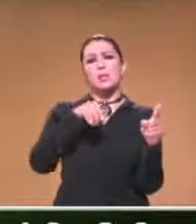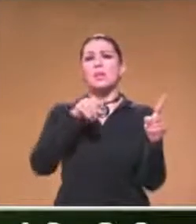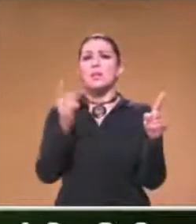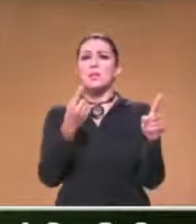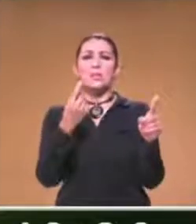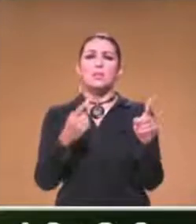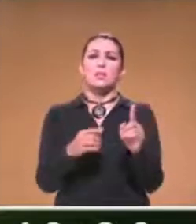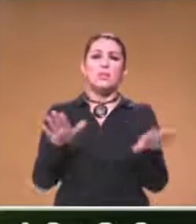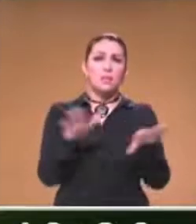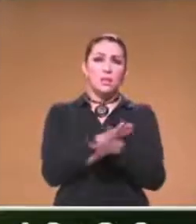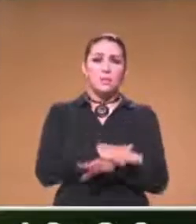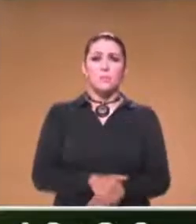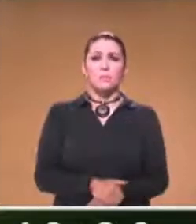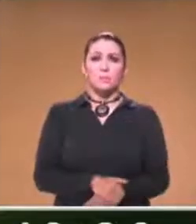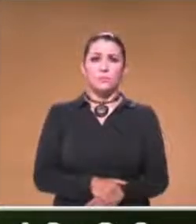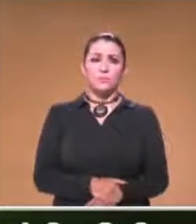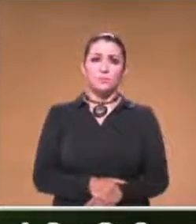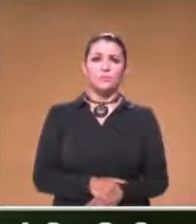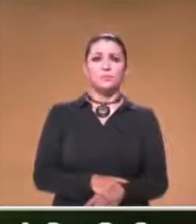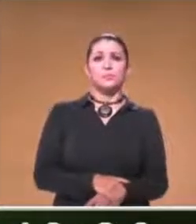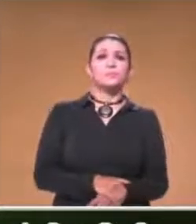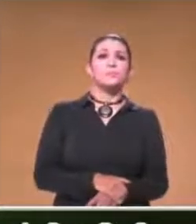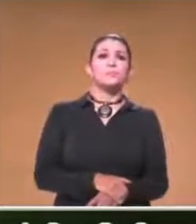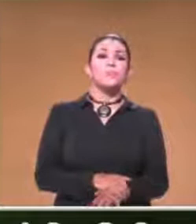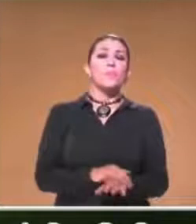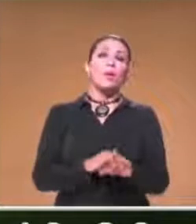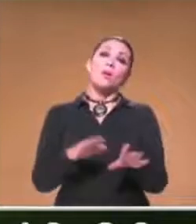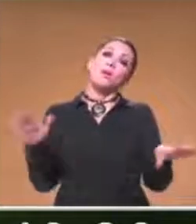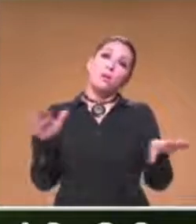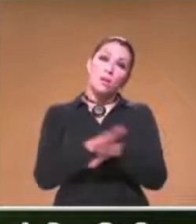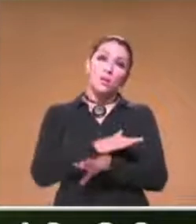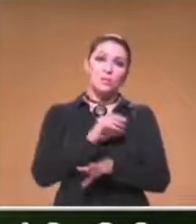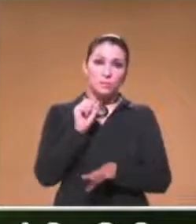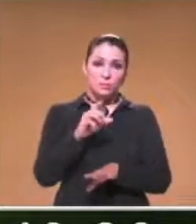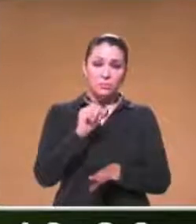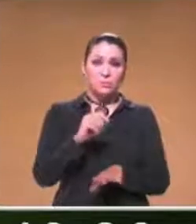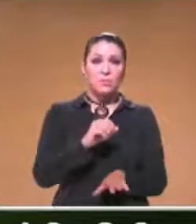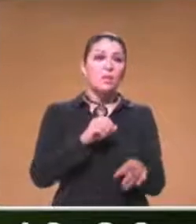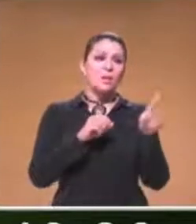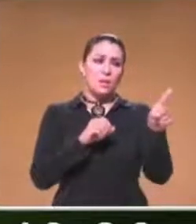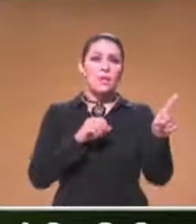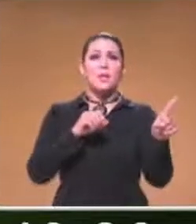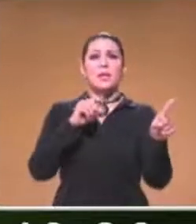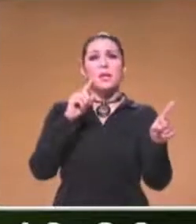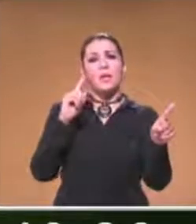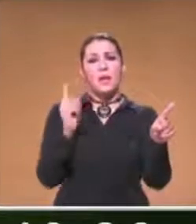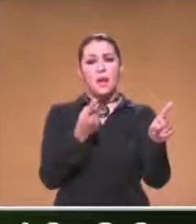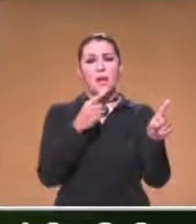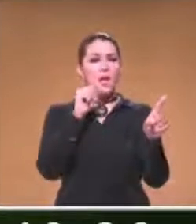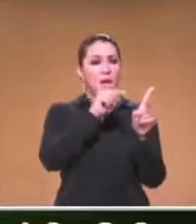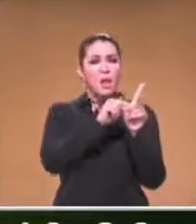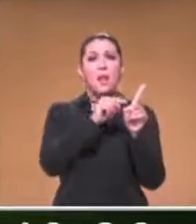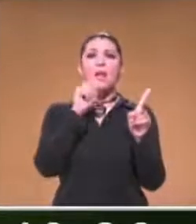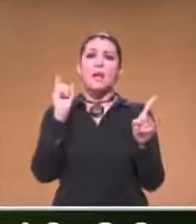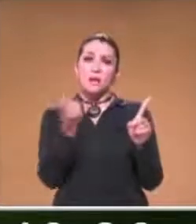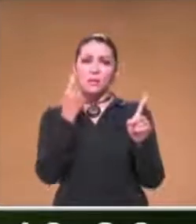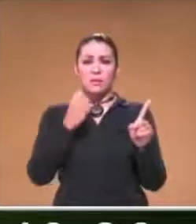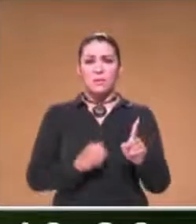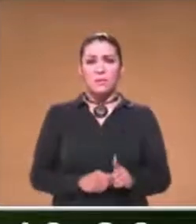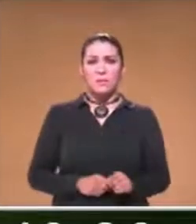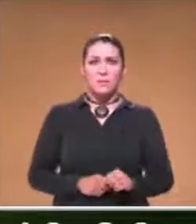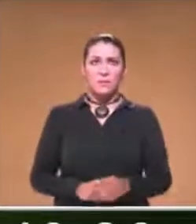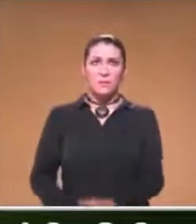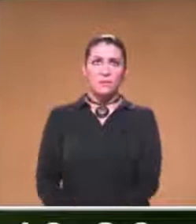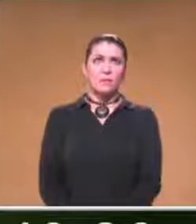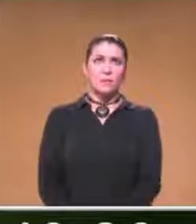is. O puede ser, ¿Is he? Si es en masculino, ¿Is he Tom Cruise? No, he isn't. O